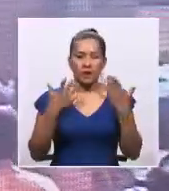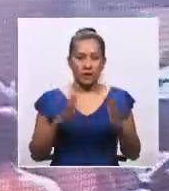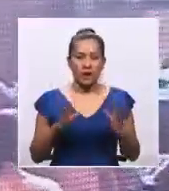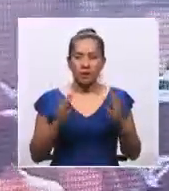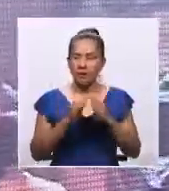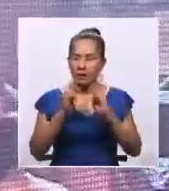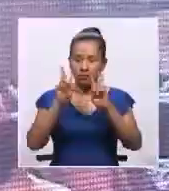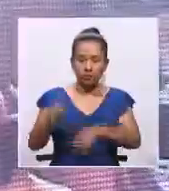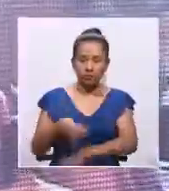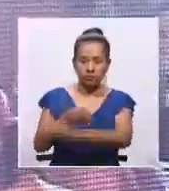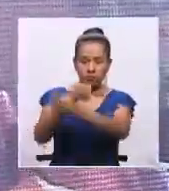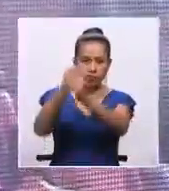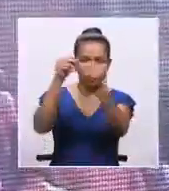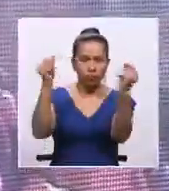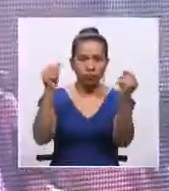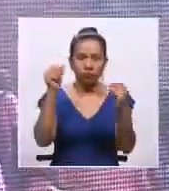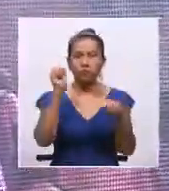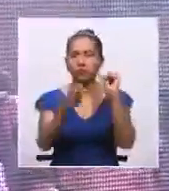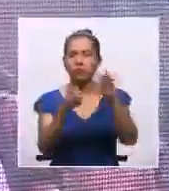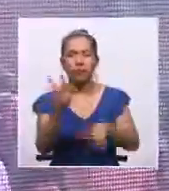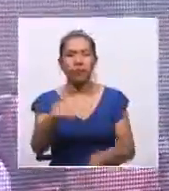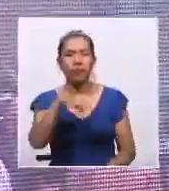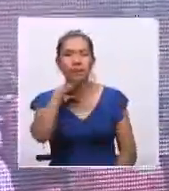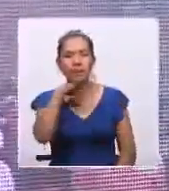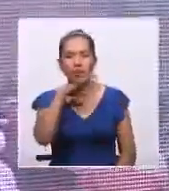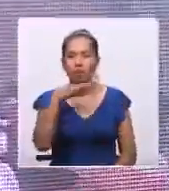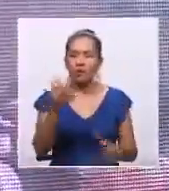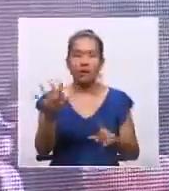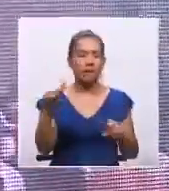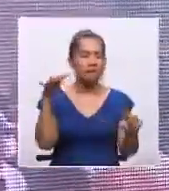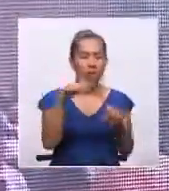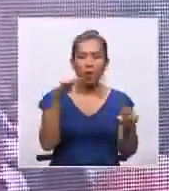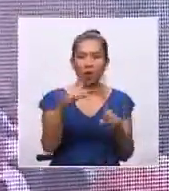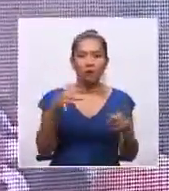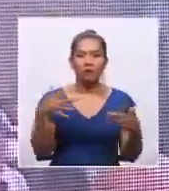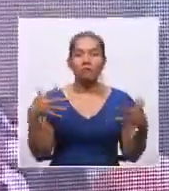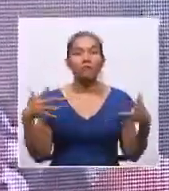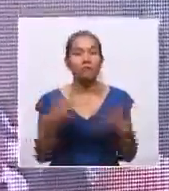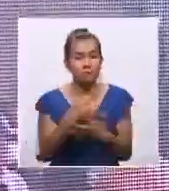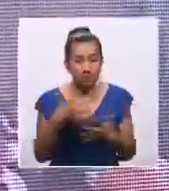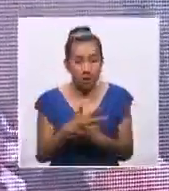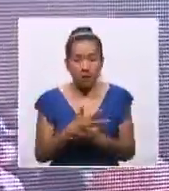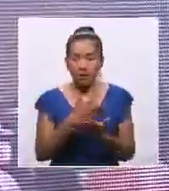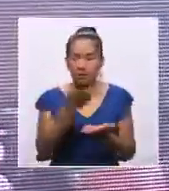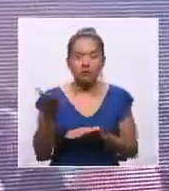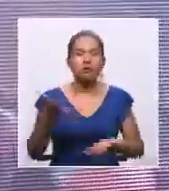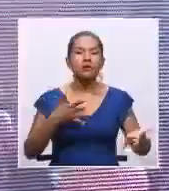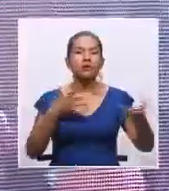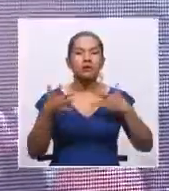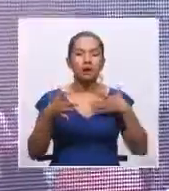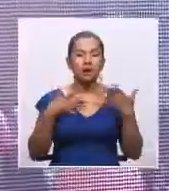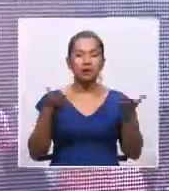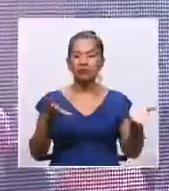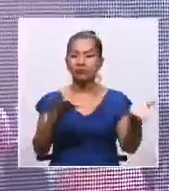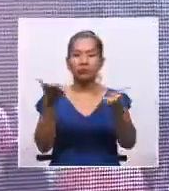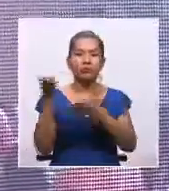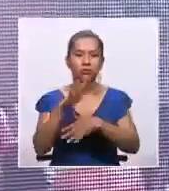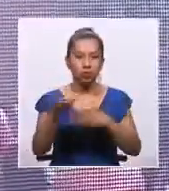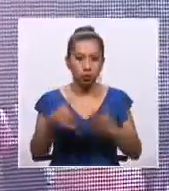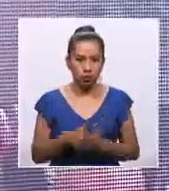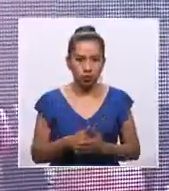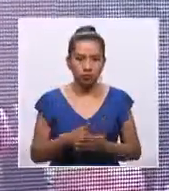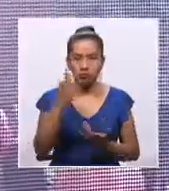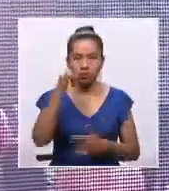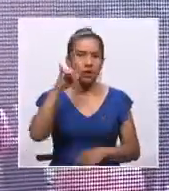Cenizas y escombros, además de una estela de violencia y miedo que se respira en el aire. Eso quedó de la toma